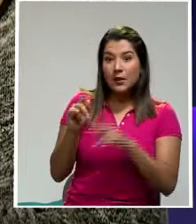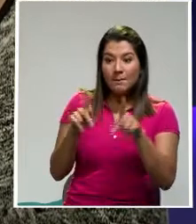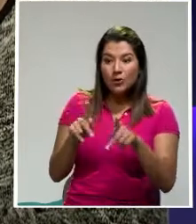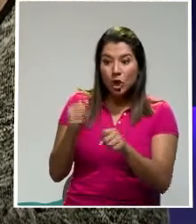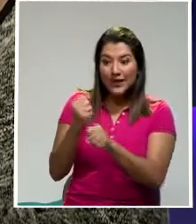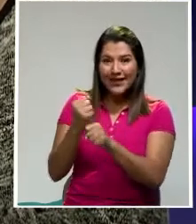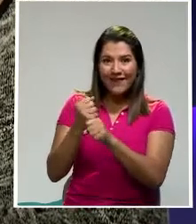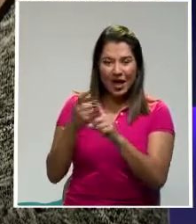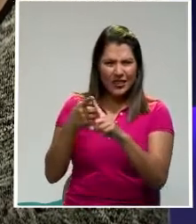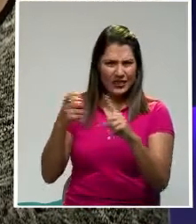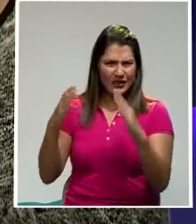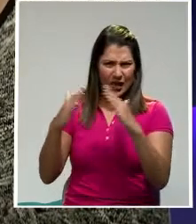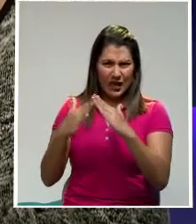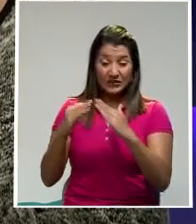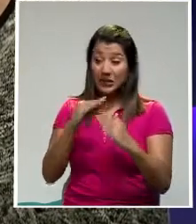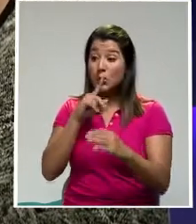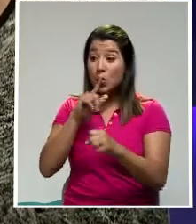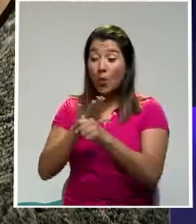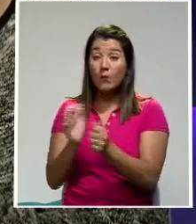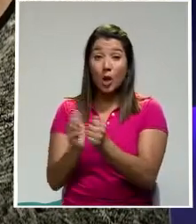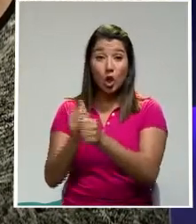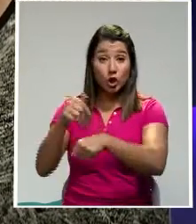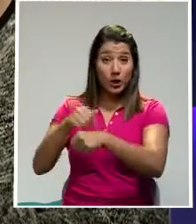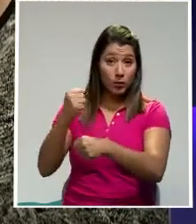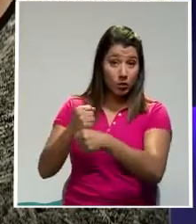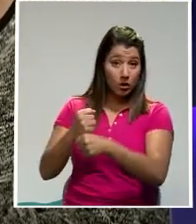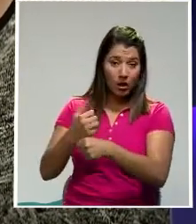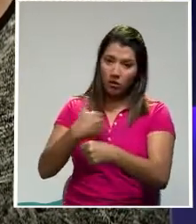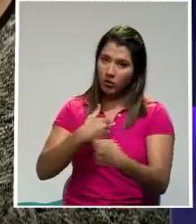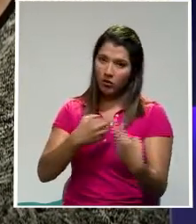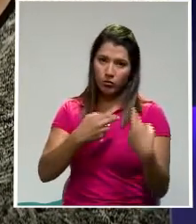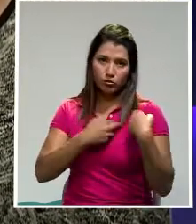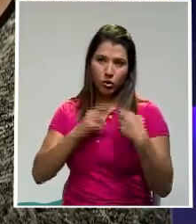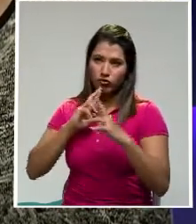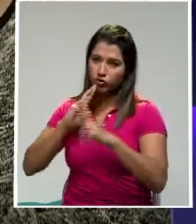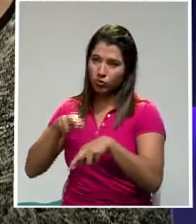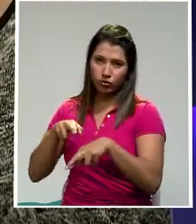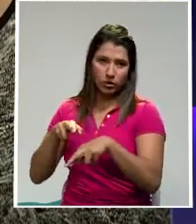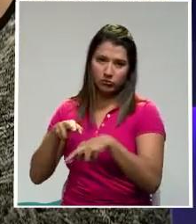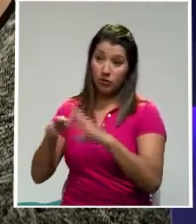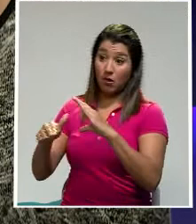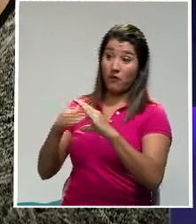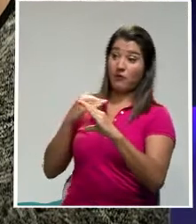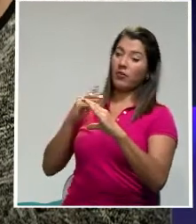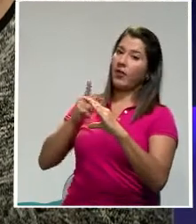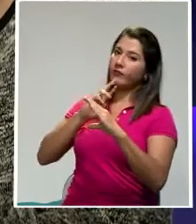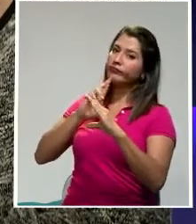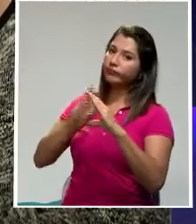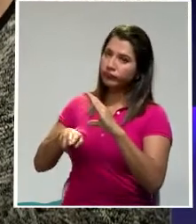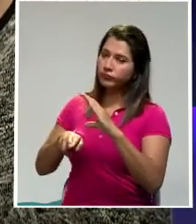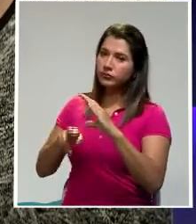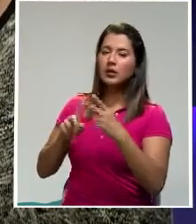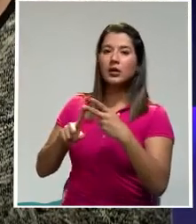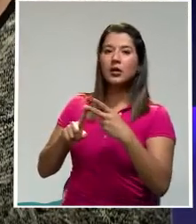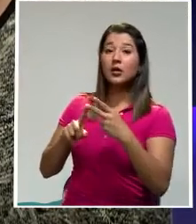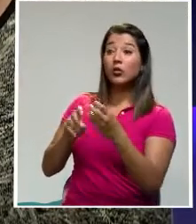teletrabajo y está cumpliendo con un horario, tiene la obligación de contestar un correo, tiene la obligación de contestar un